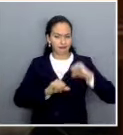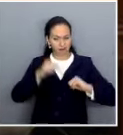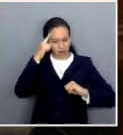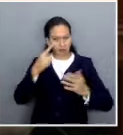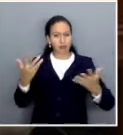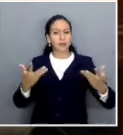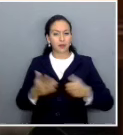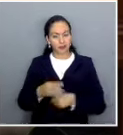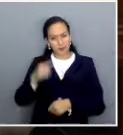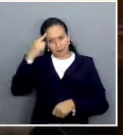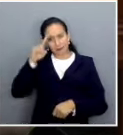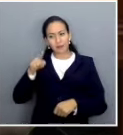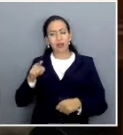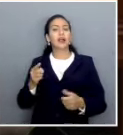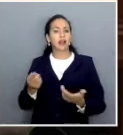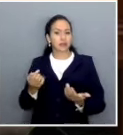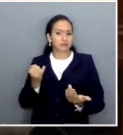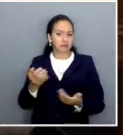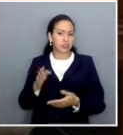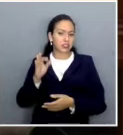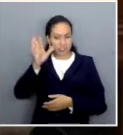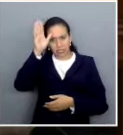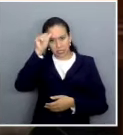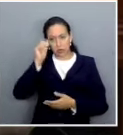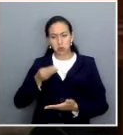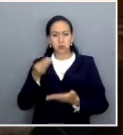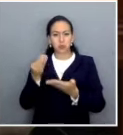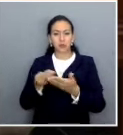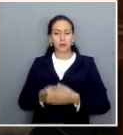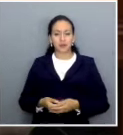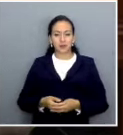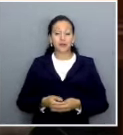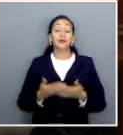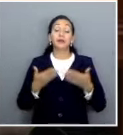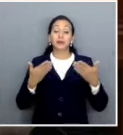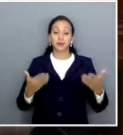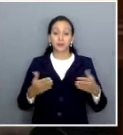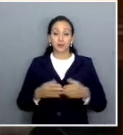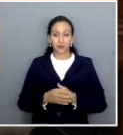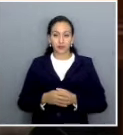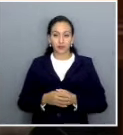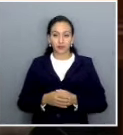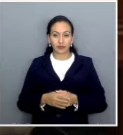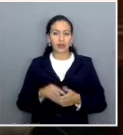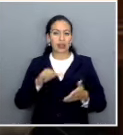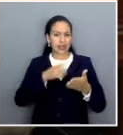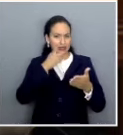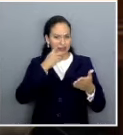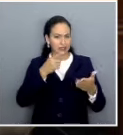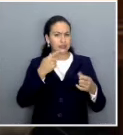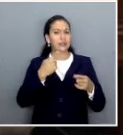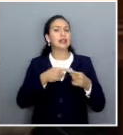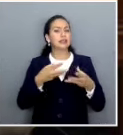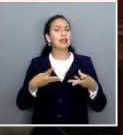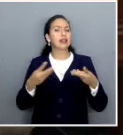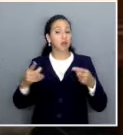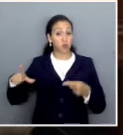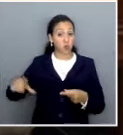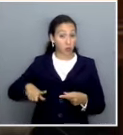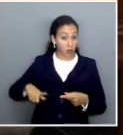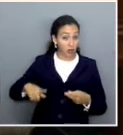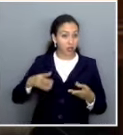del promovente de la controversia, en la medida en que no se advierte que dicho órgano de gobierno goce de